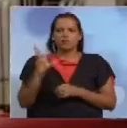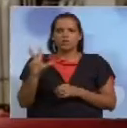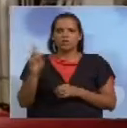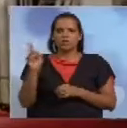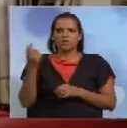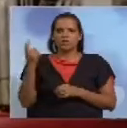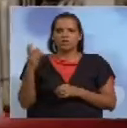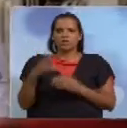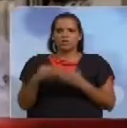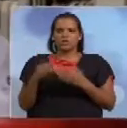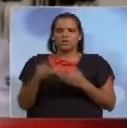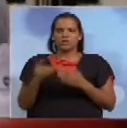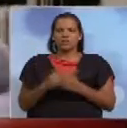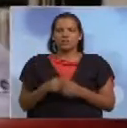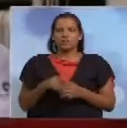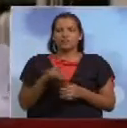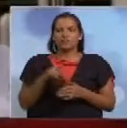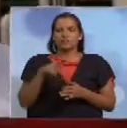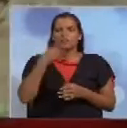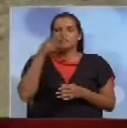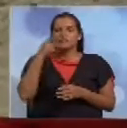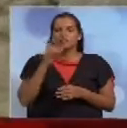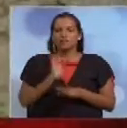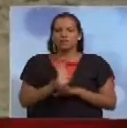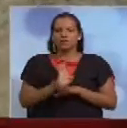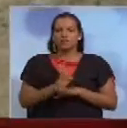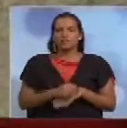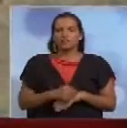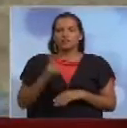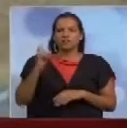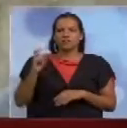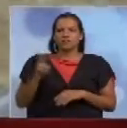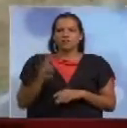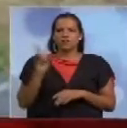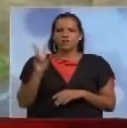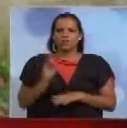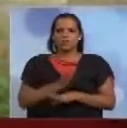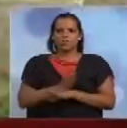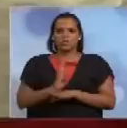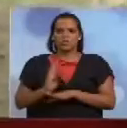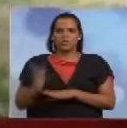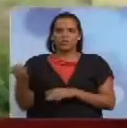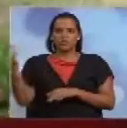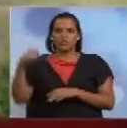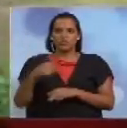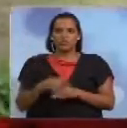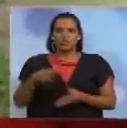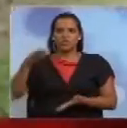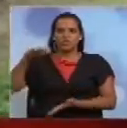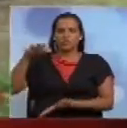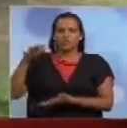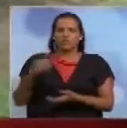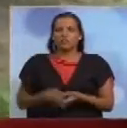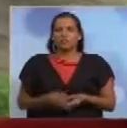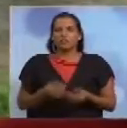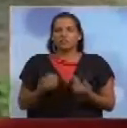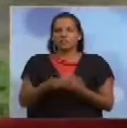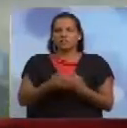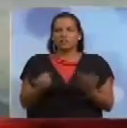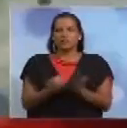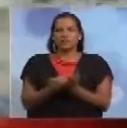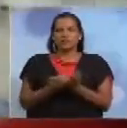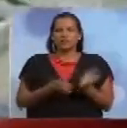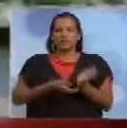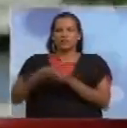300 millones de dólares para el pueblo ecuatoriano. Fue necesario 2 barcos para el traslado de toneladas de desechos tóxicos